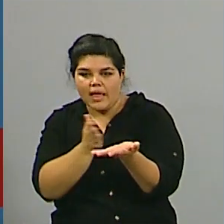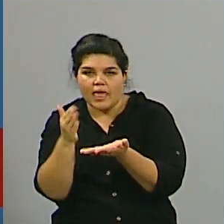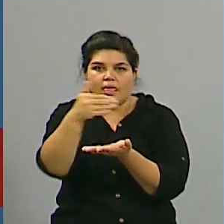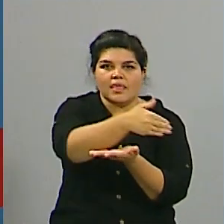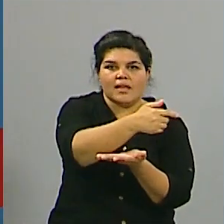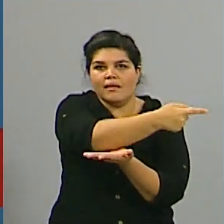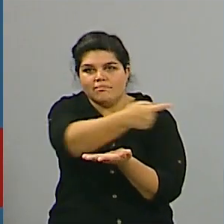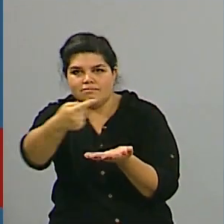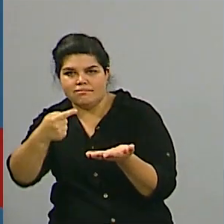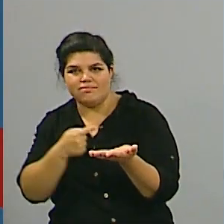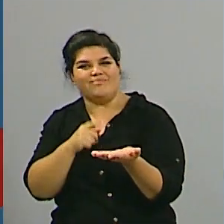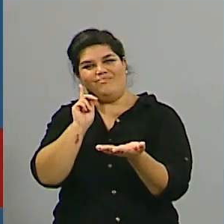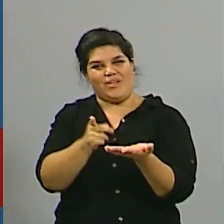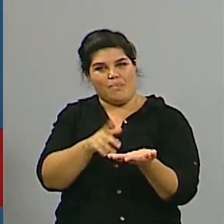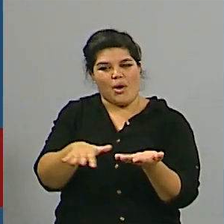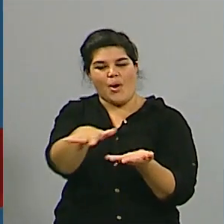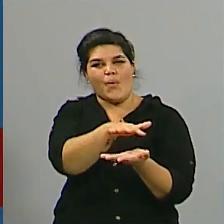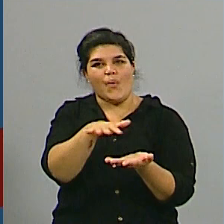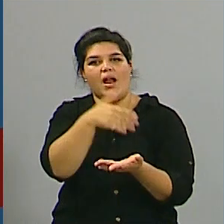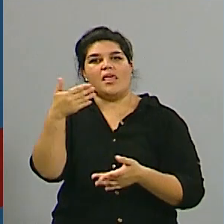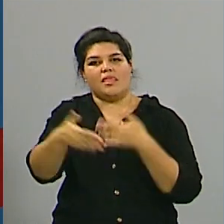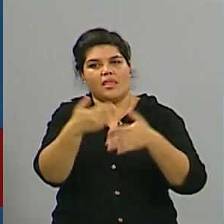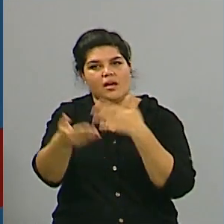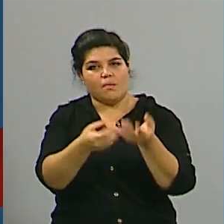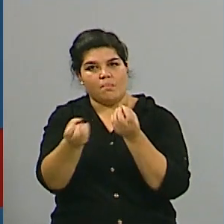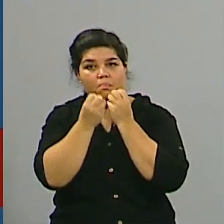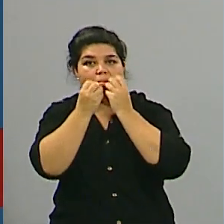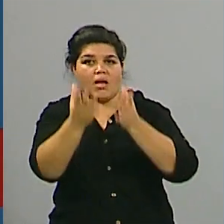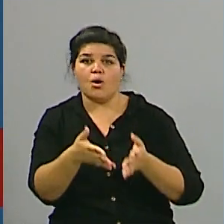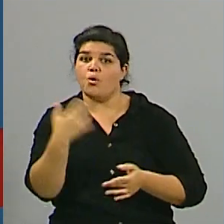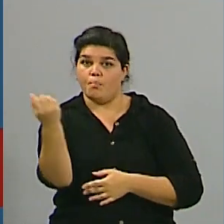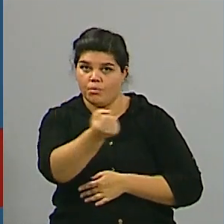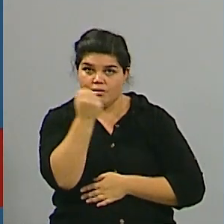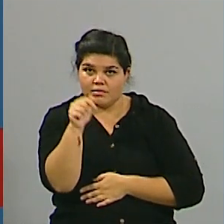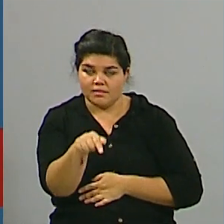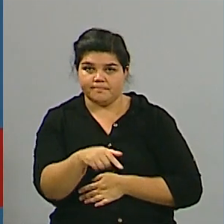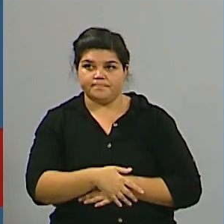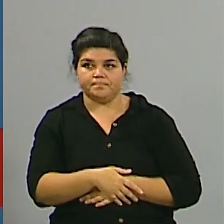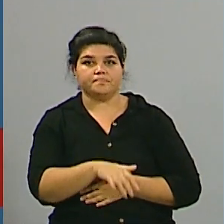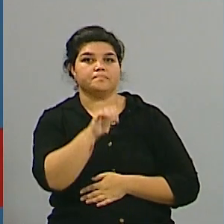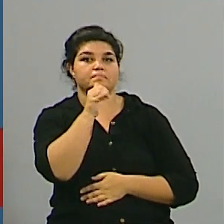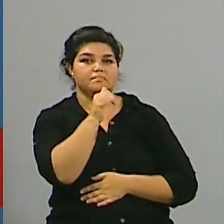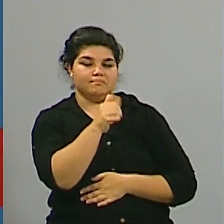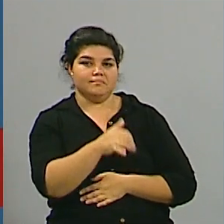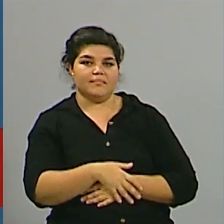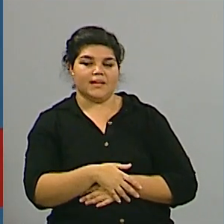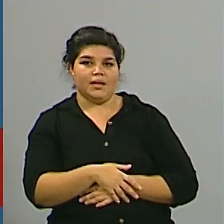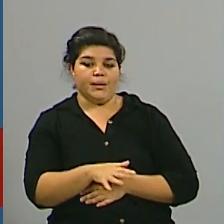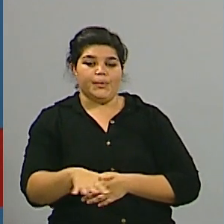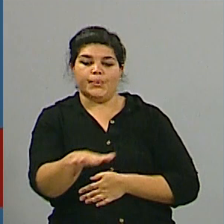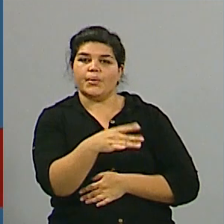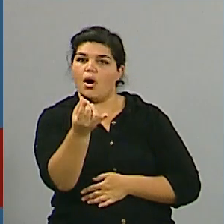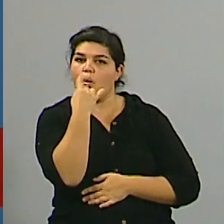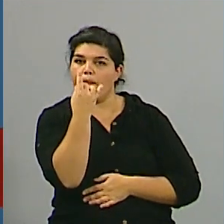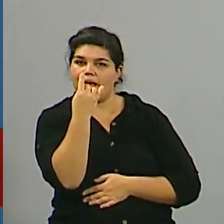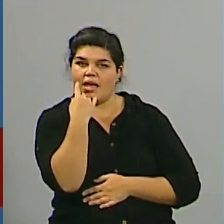de esto también va a tener un movimiento mayor y un desarrollo más importante, ¿no? Tal cual, sí, Uspallata es un punto clave.